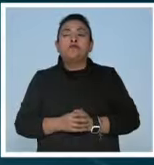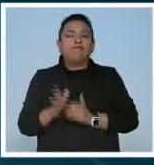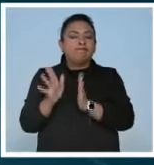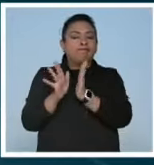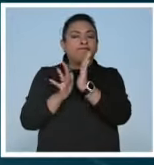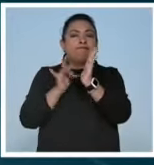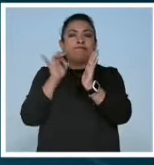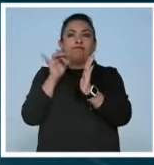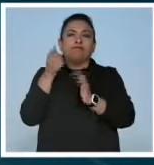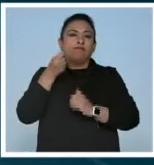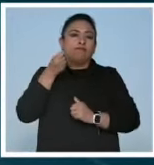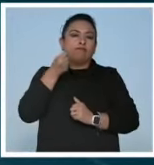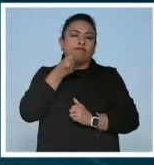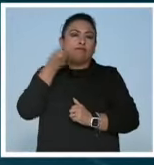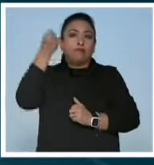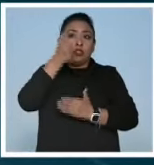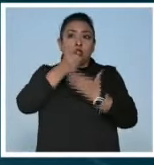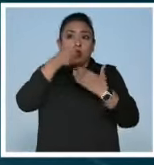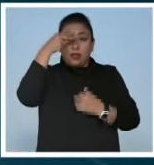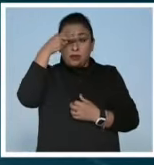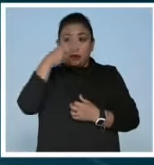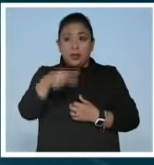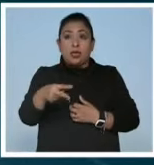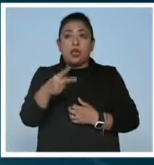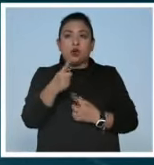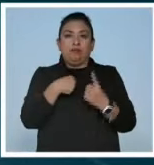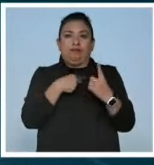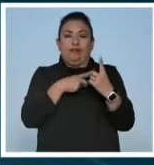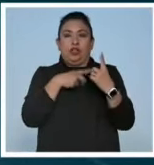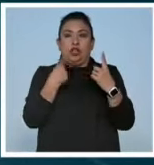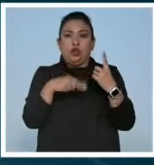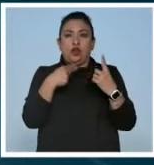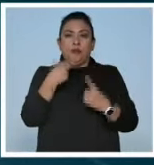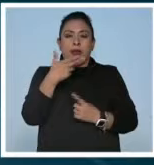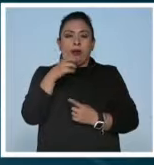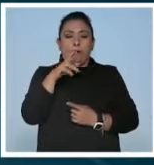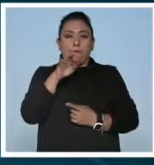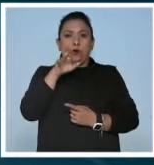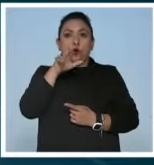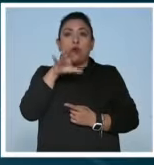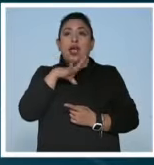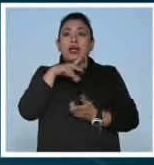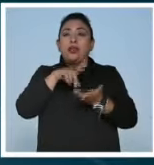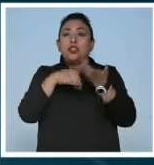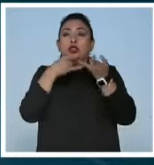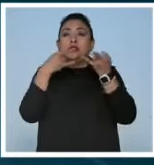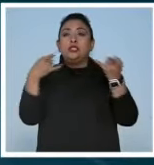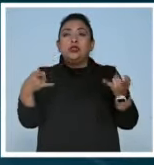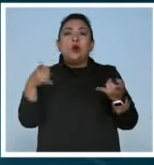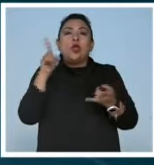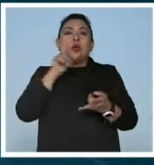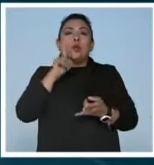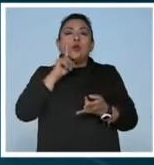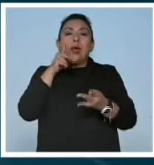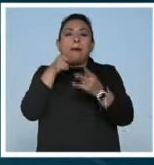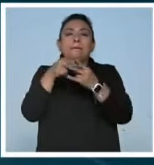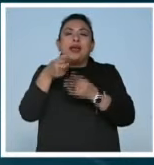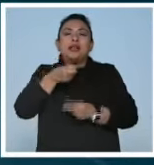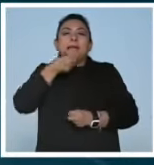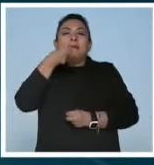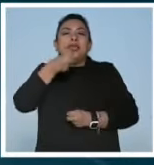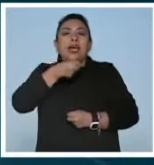inspirada en la estranguladora de la Ciudad de México, el unipersonal llamado Hombruna, cuenta la historia de la Mataviejitas.